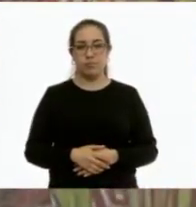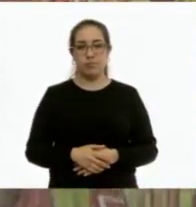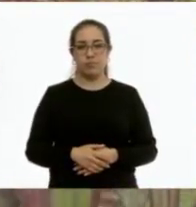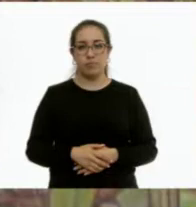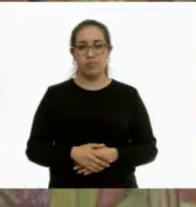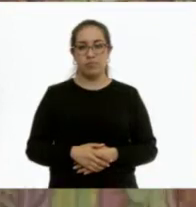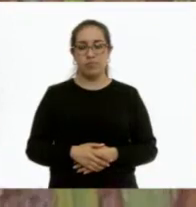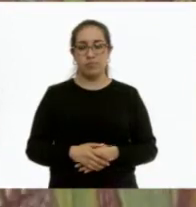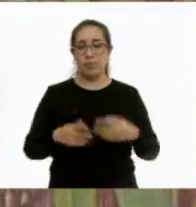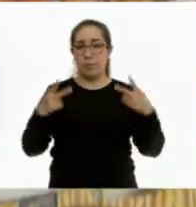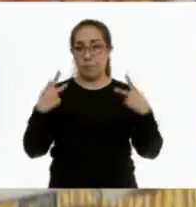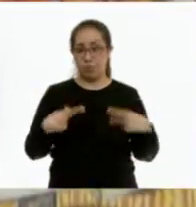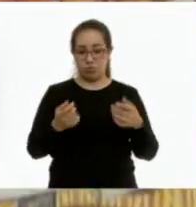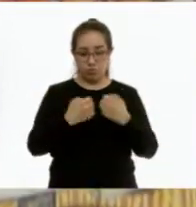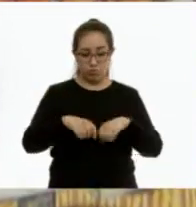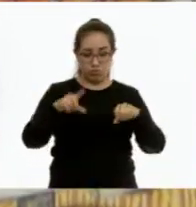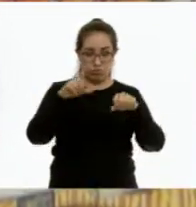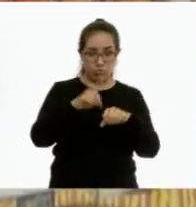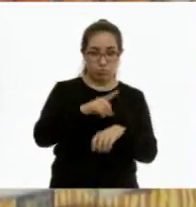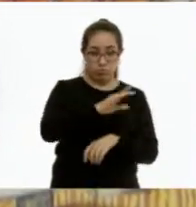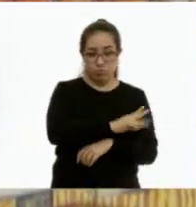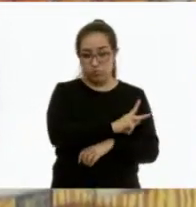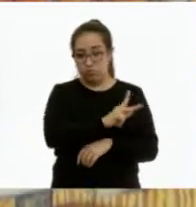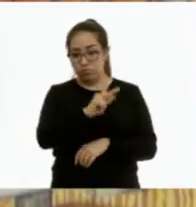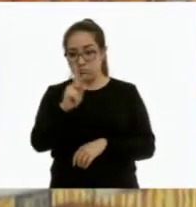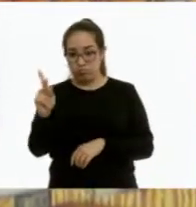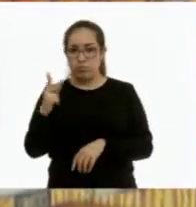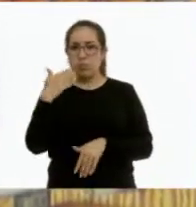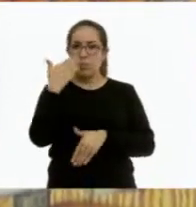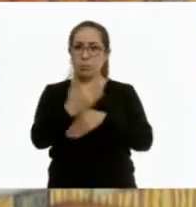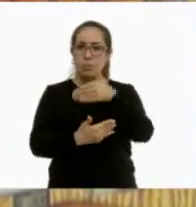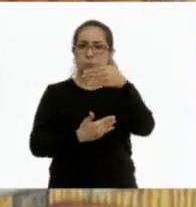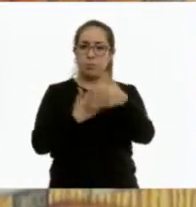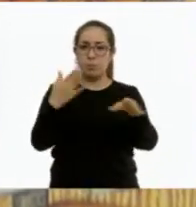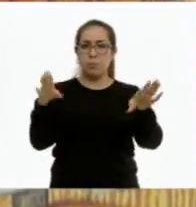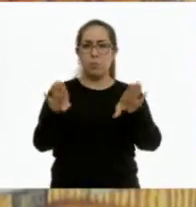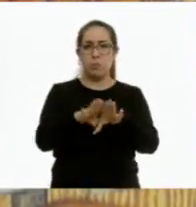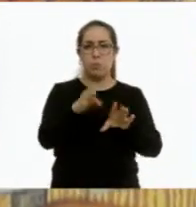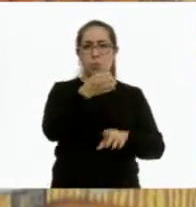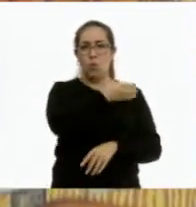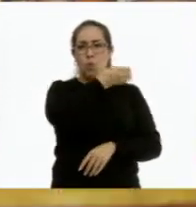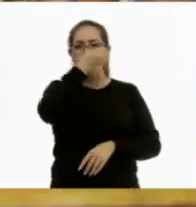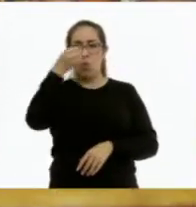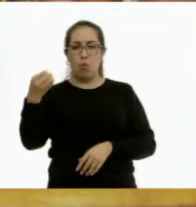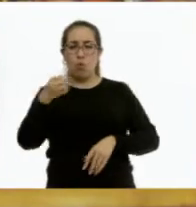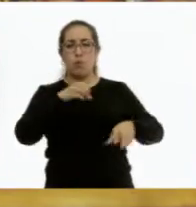Las sociedades evolucionaron hacia una mayor jerarquización y especialización del trabajo.